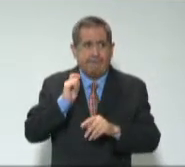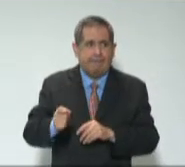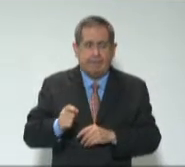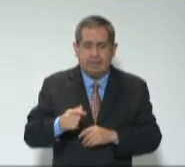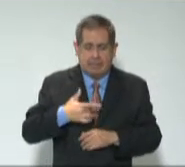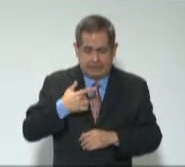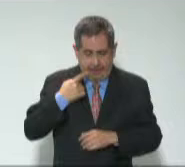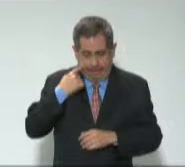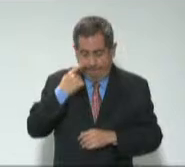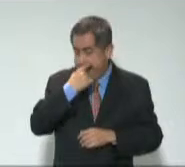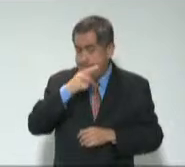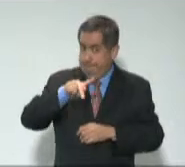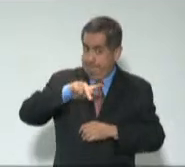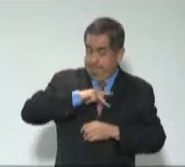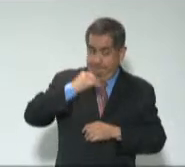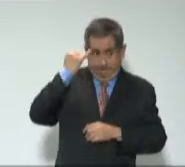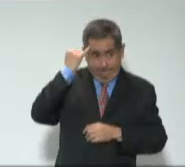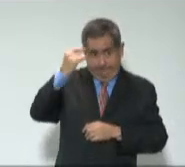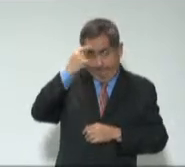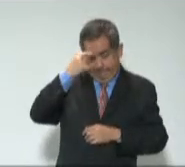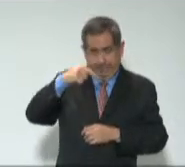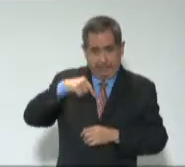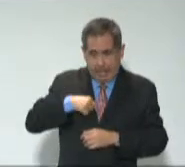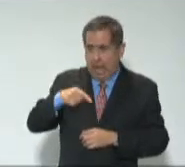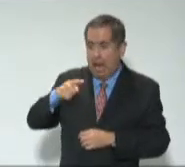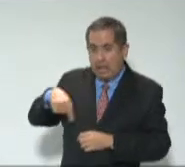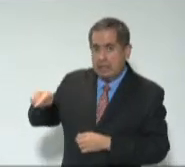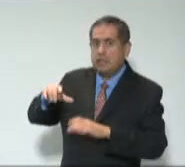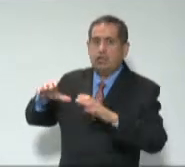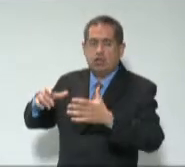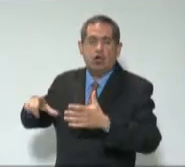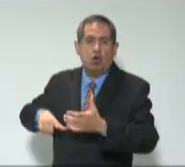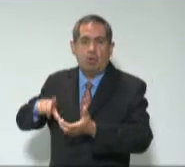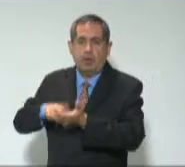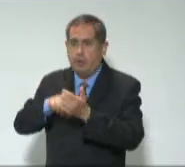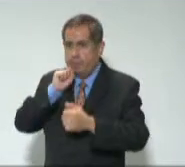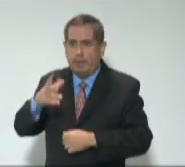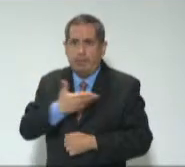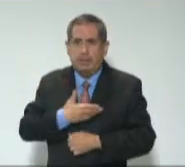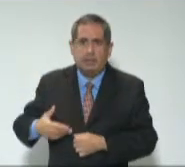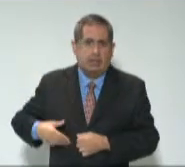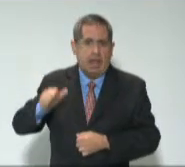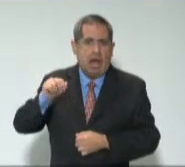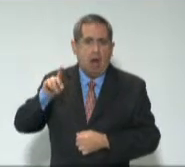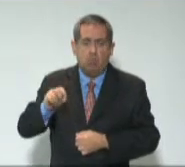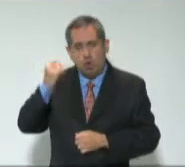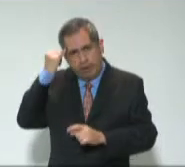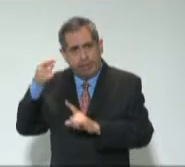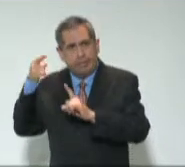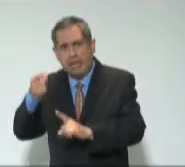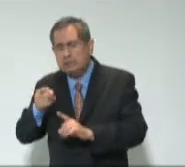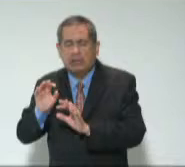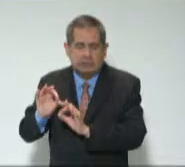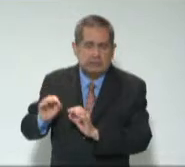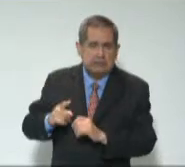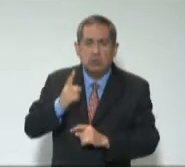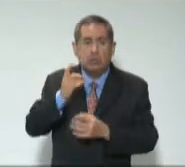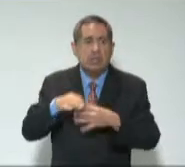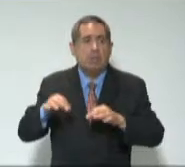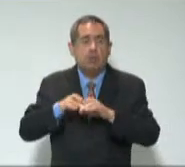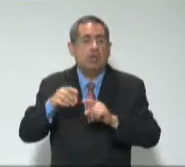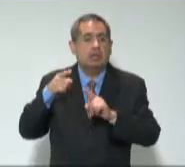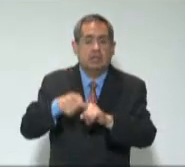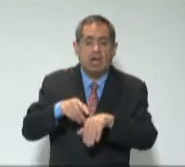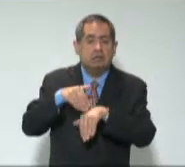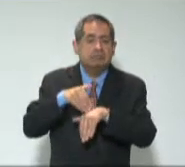convicción de la actual administración que encabeza el presidente López Obrador y es la importancia de